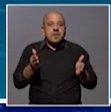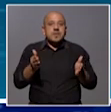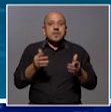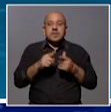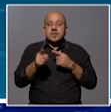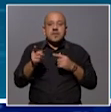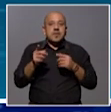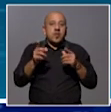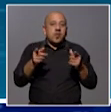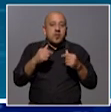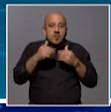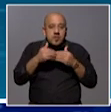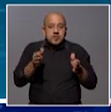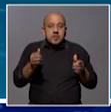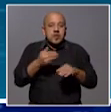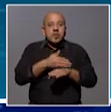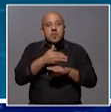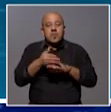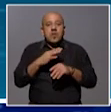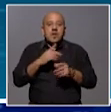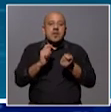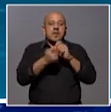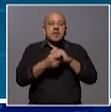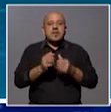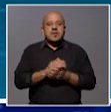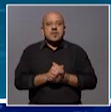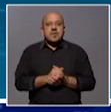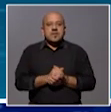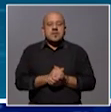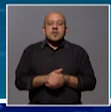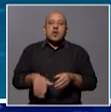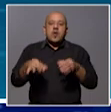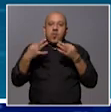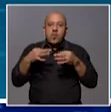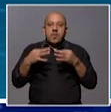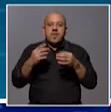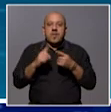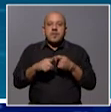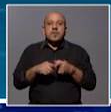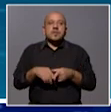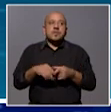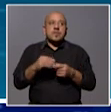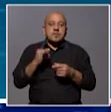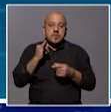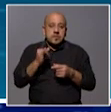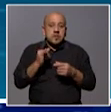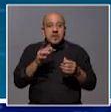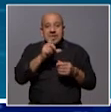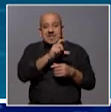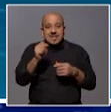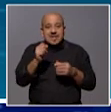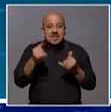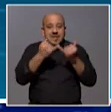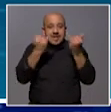alinean con lo previsto inicialmente que después se tuvo que cambiar como andas muy bien muy bien martín si son 100 días